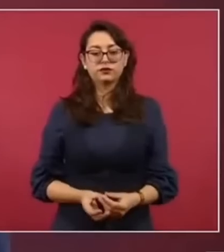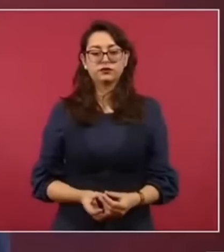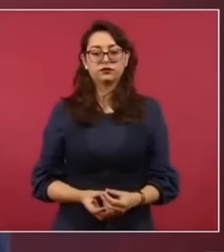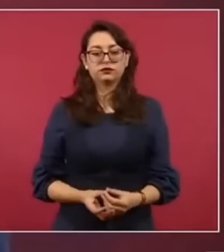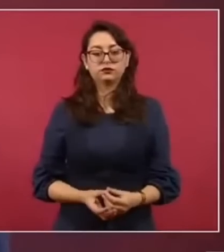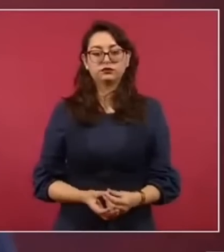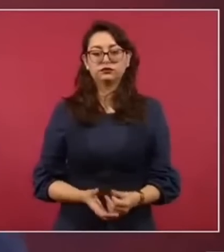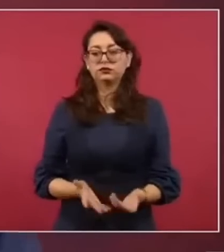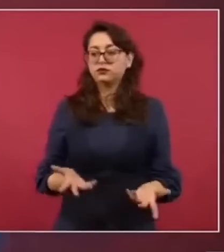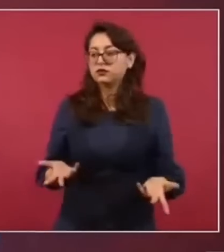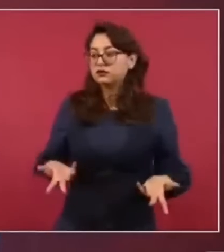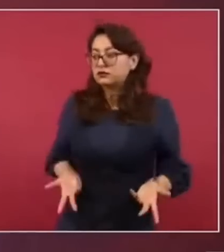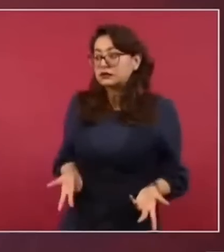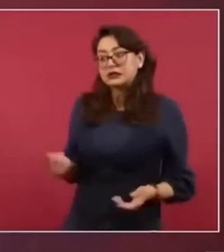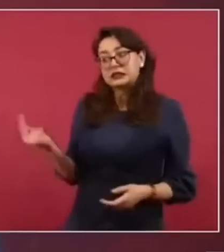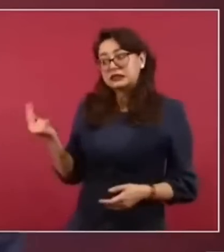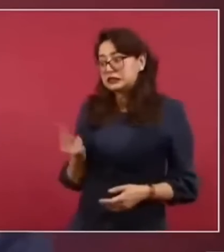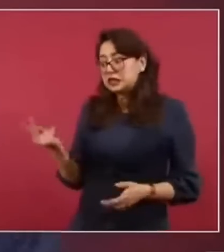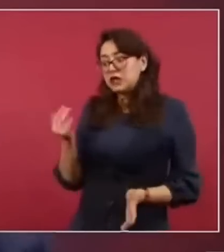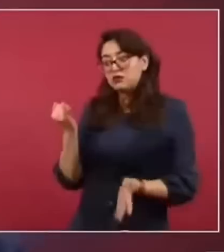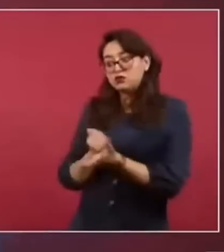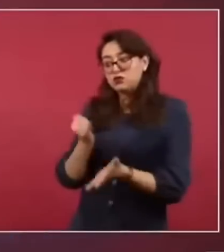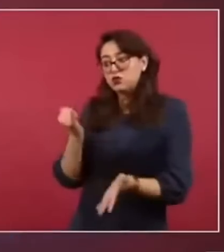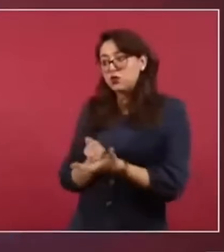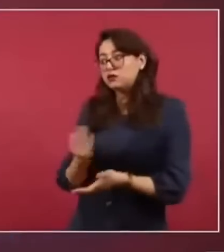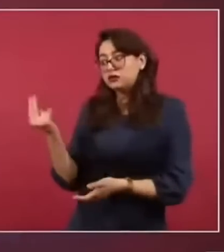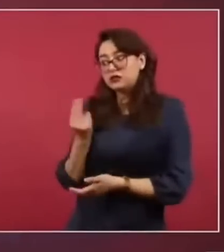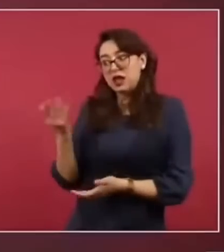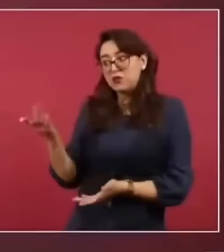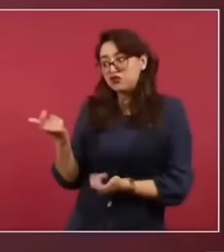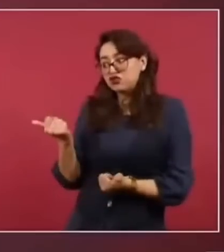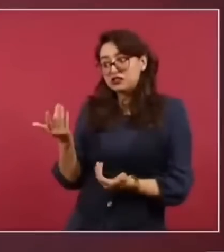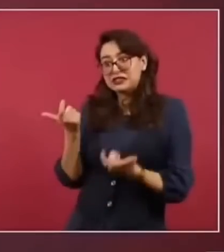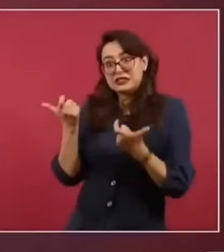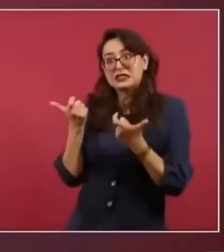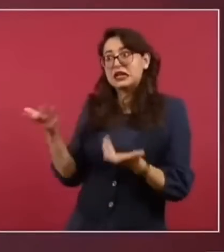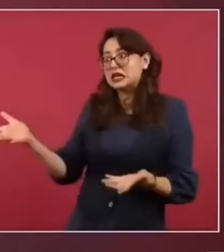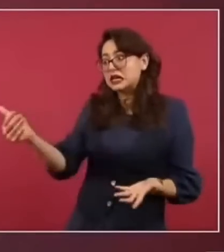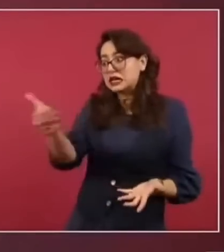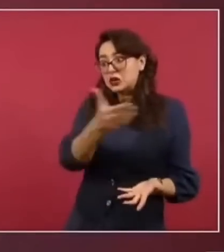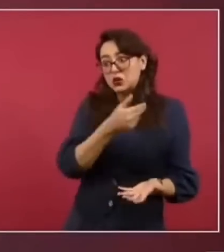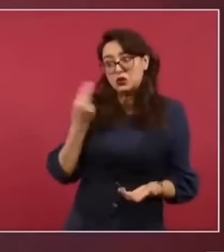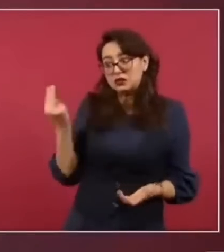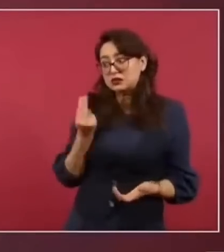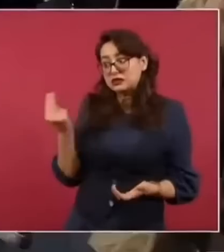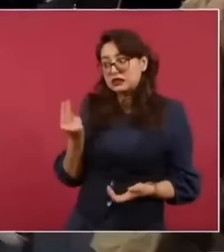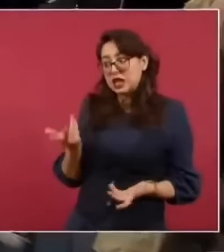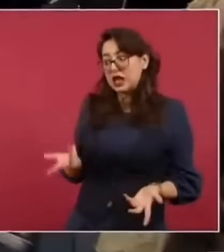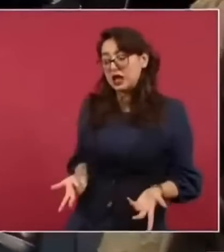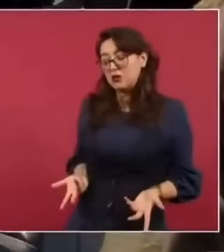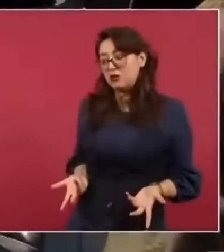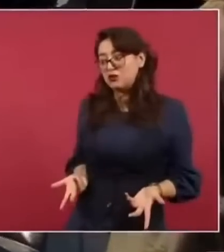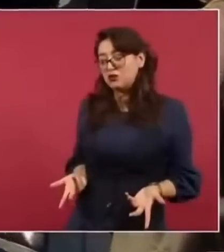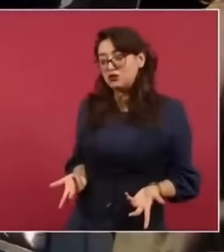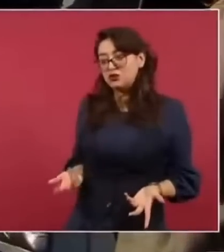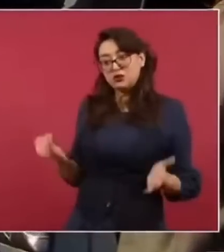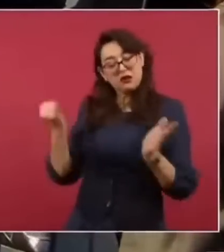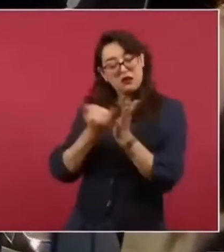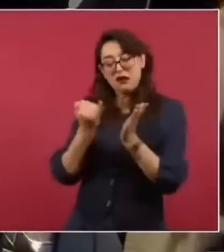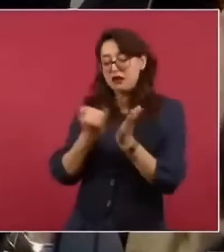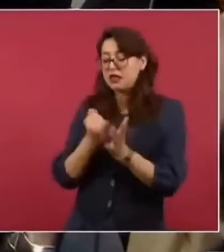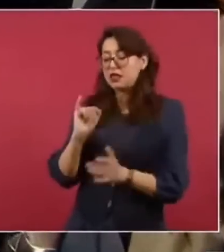argumento era de que hacía falta dinero. Y en sus palabras